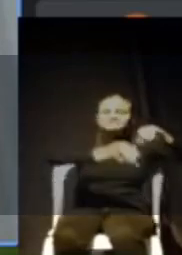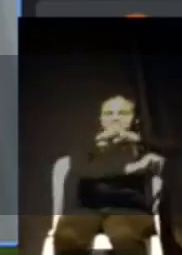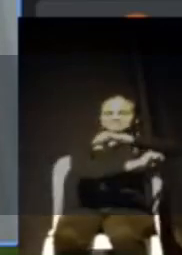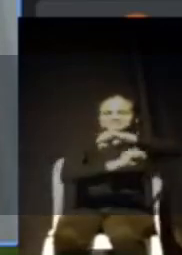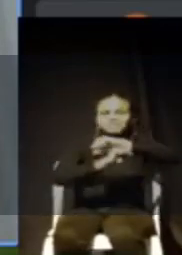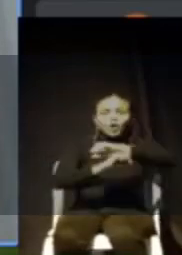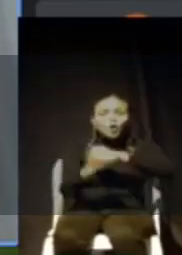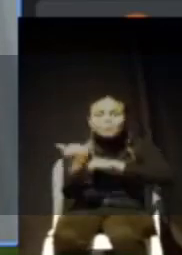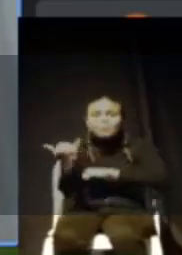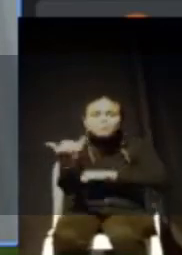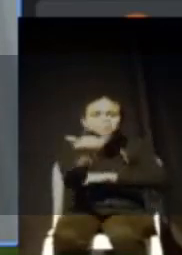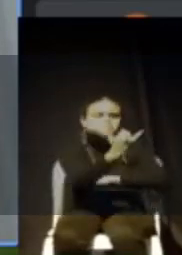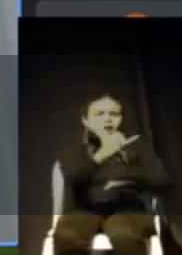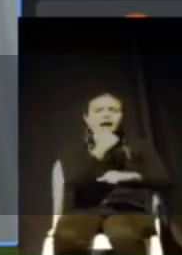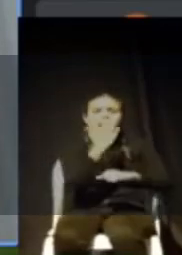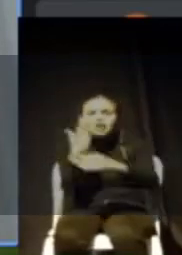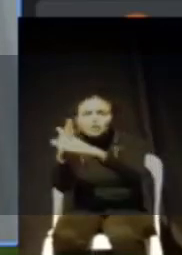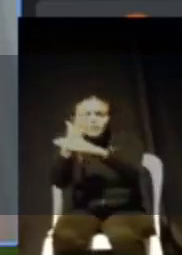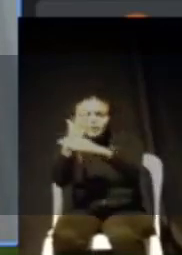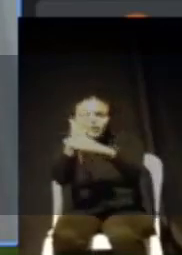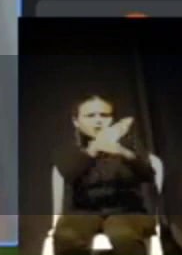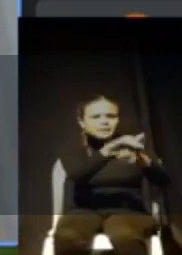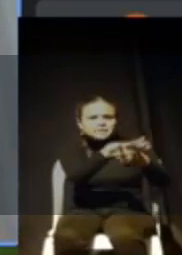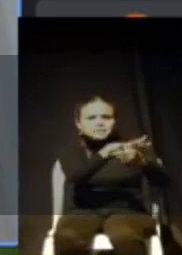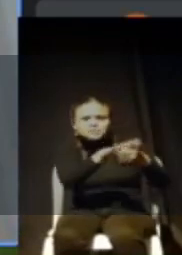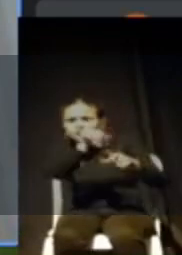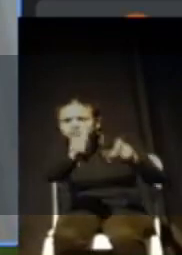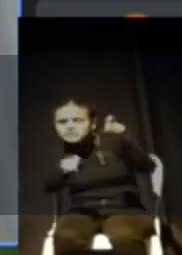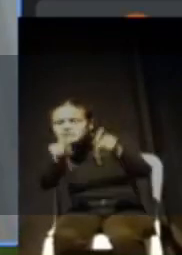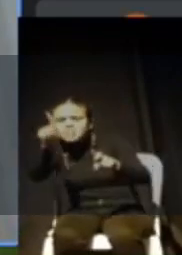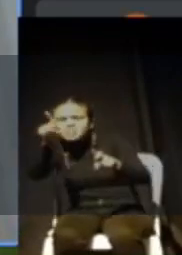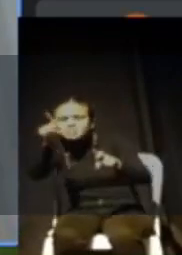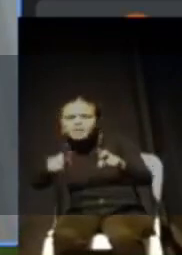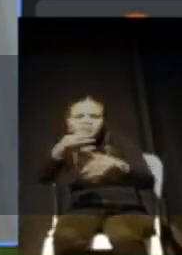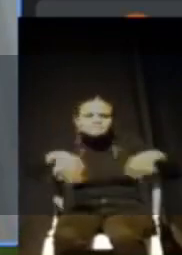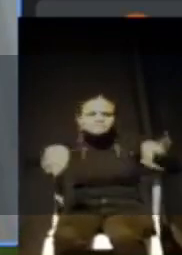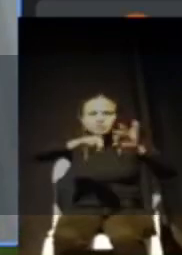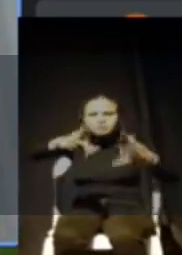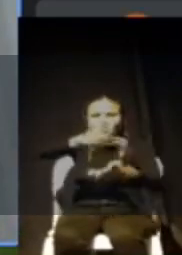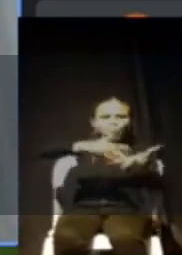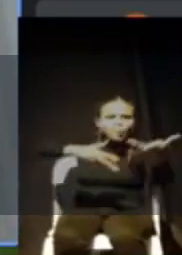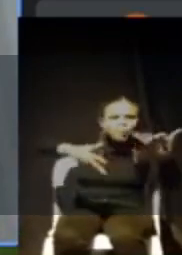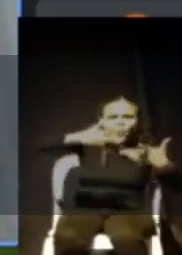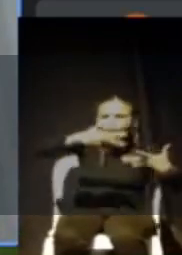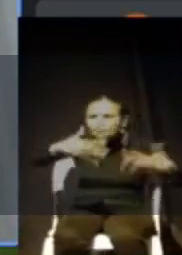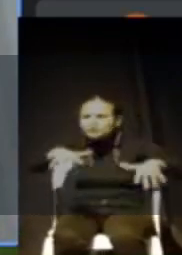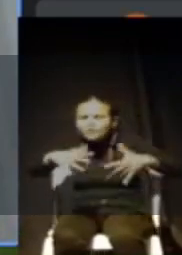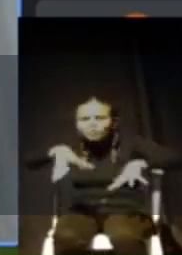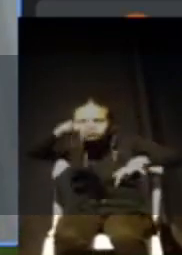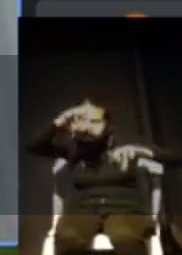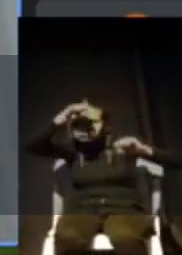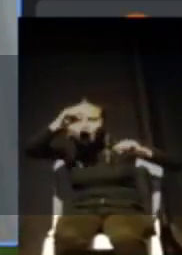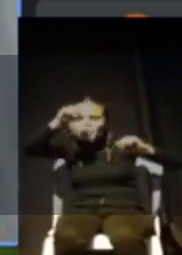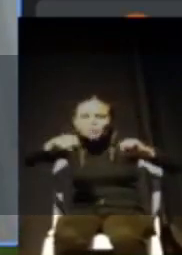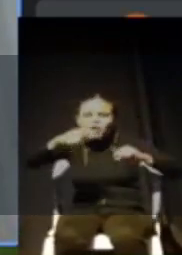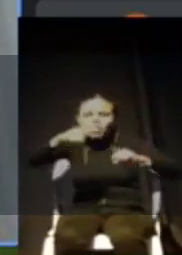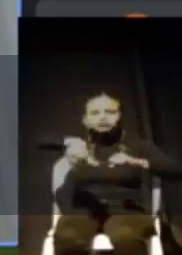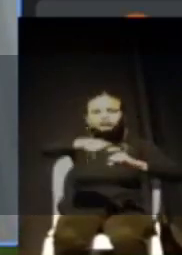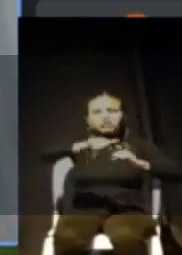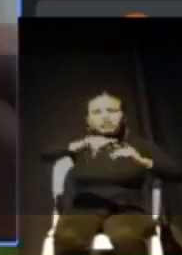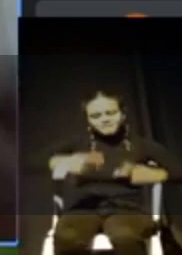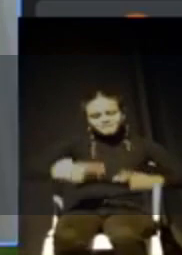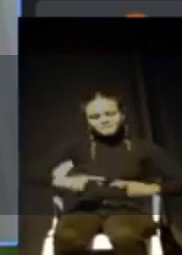las problemáticas que les incumben directamente y a la búsqueda endógena de caminos que conlleven a la superación de las precarias condiciones materiales de